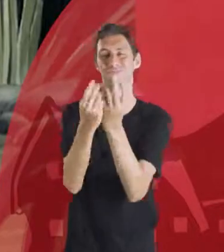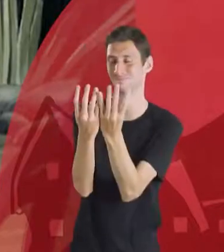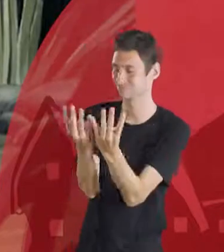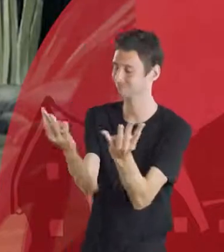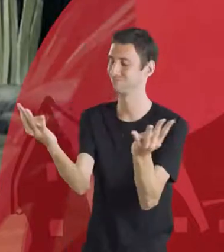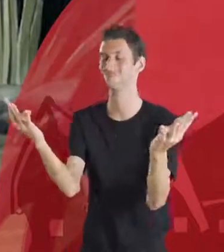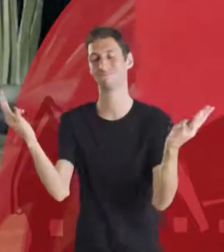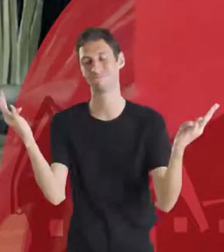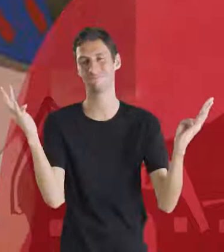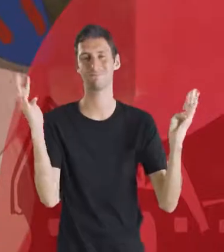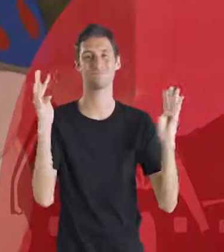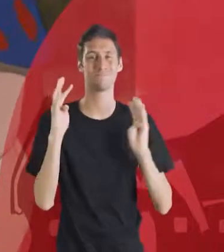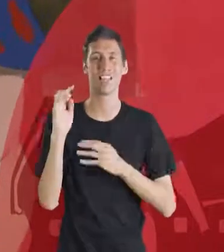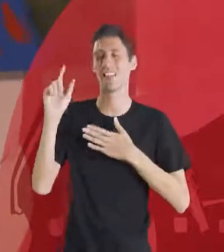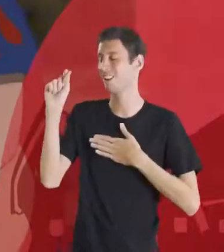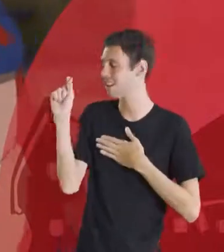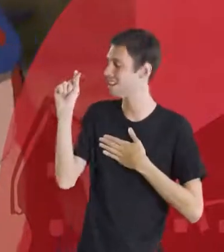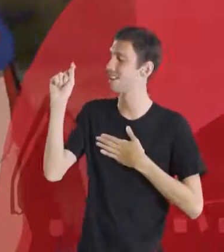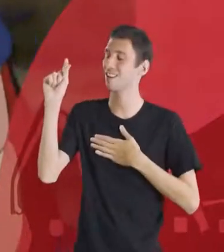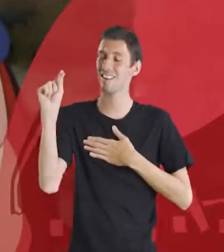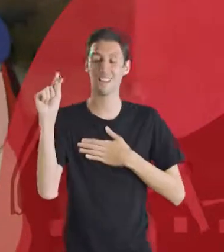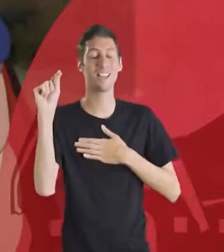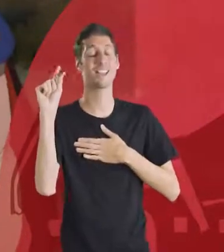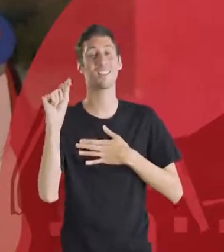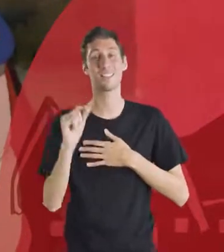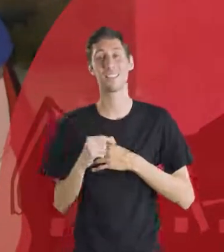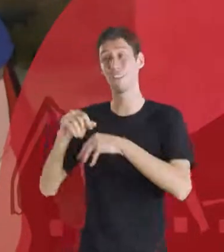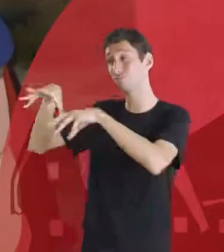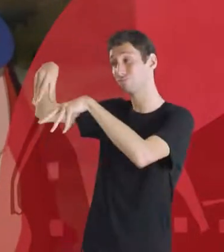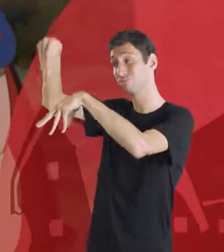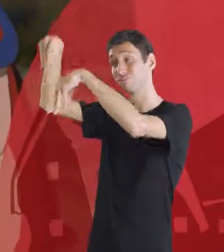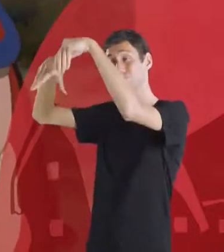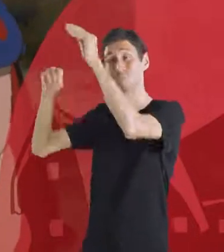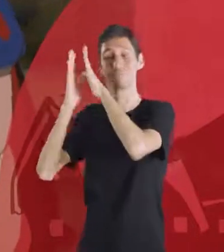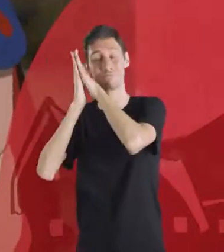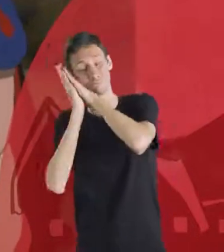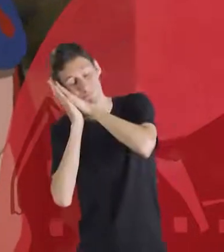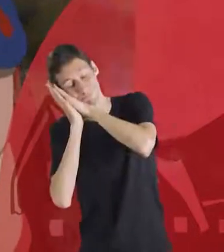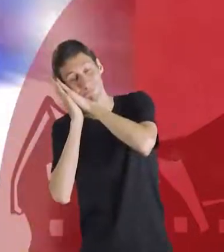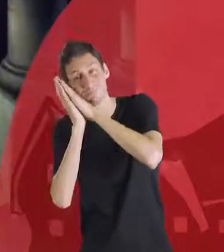se acercan para cantar con ella. Sonreír y cantar.